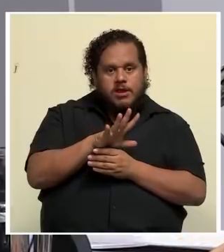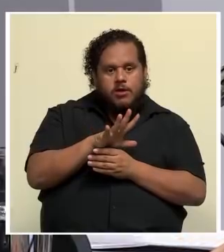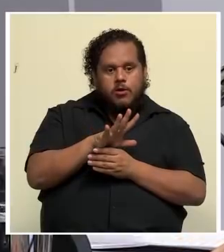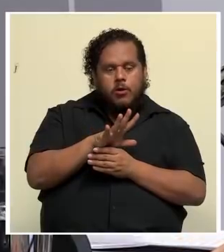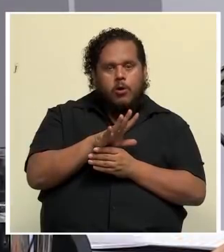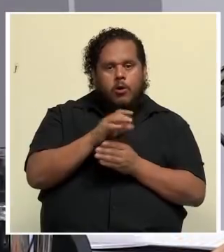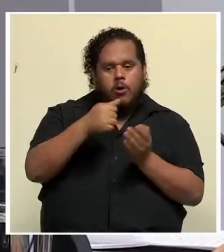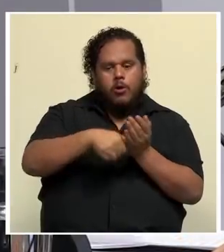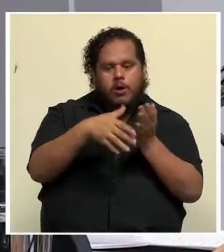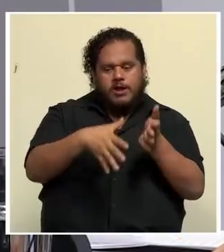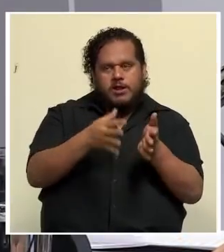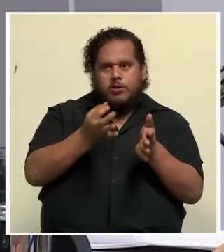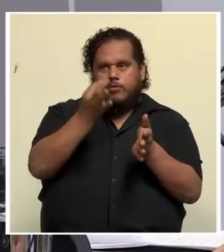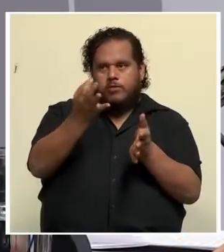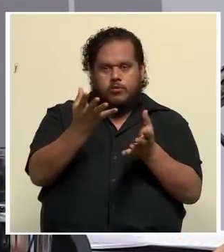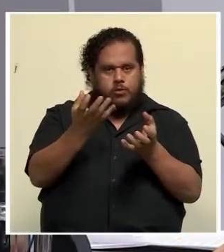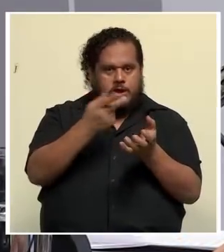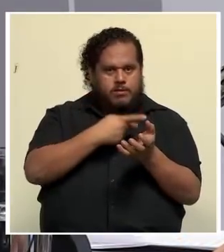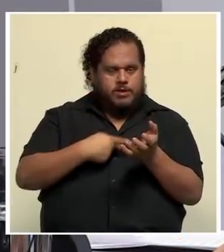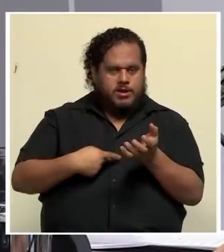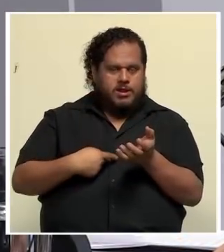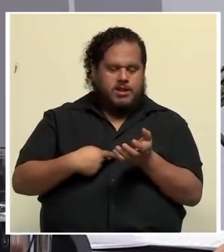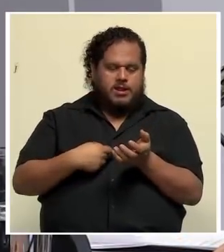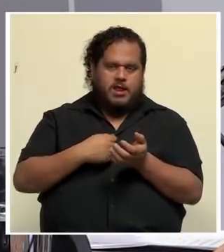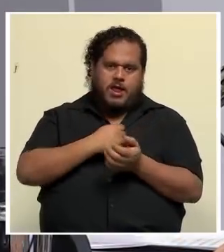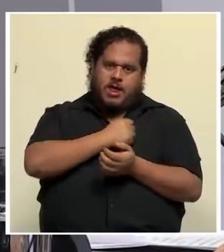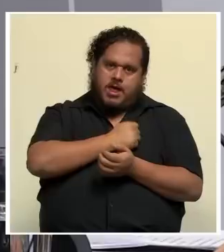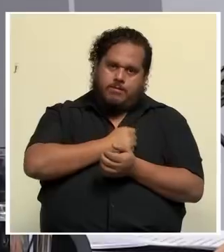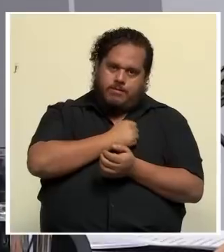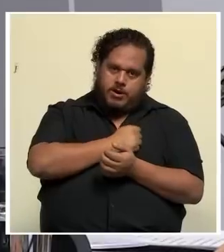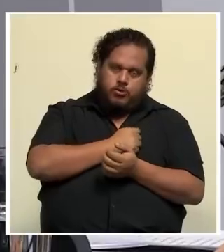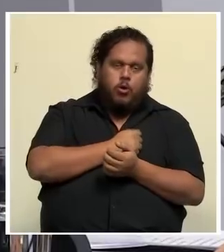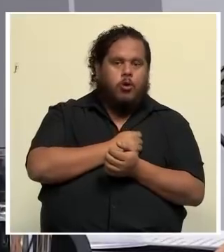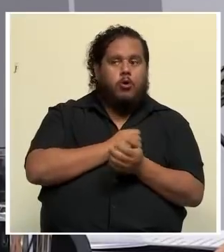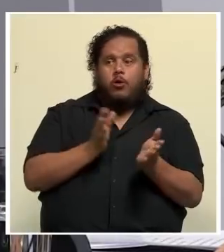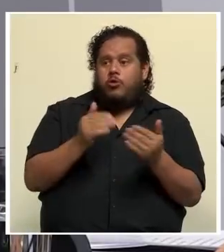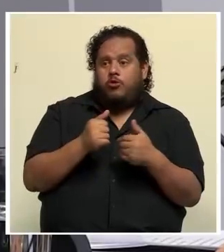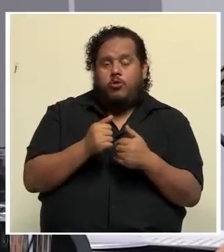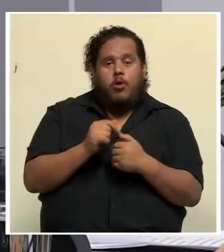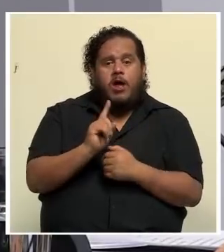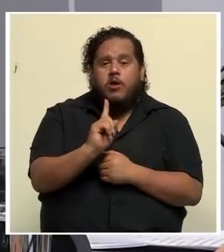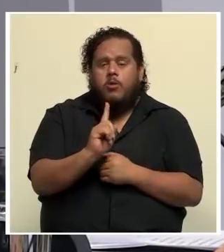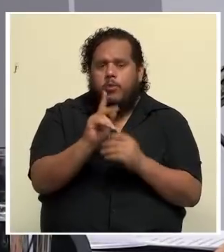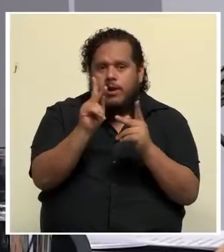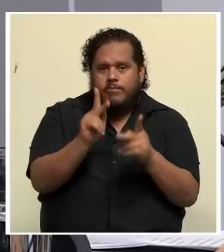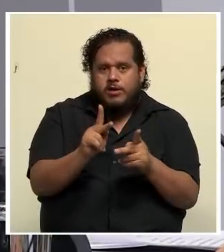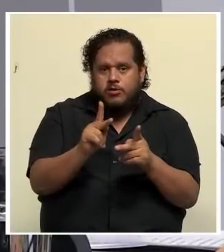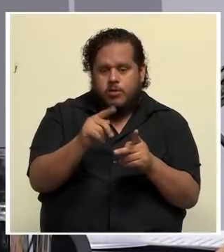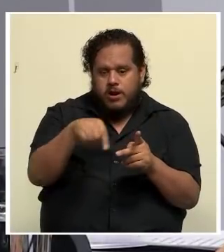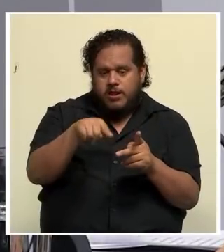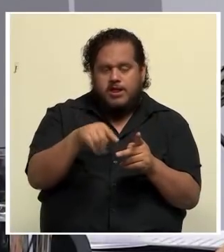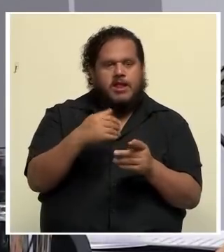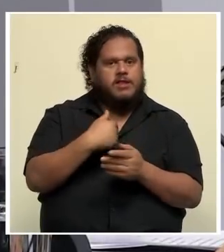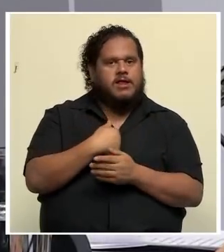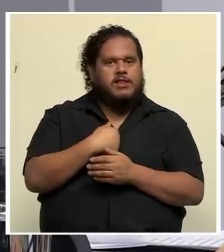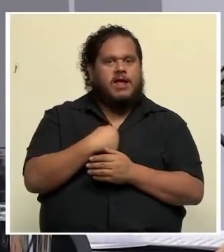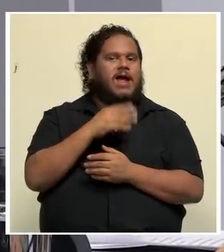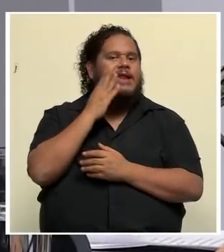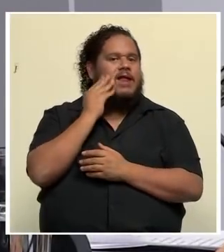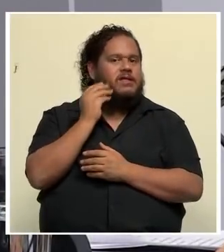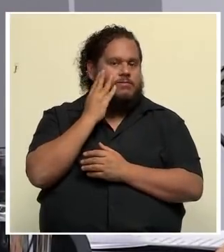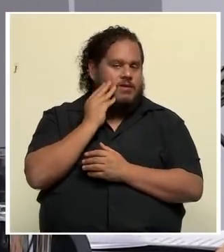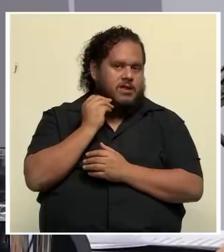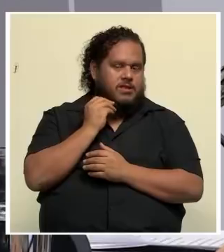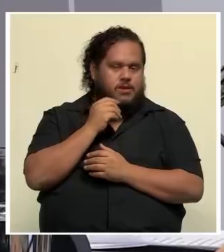la presidencia, perdónenme la falta de modestia, no hay ni una sola persona que tenga ni la